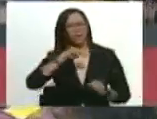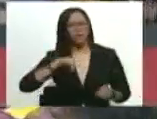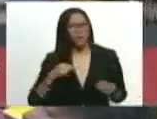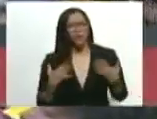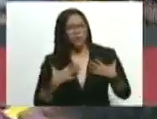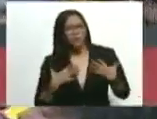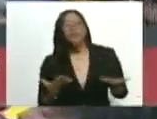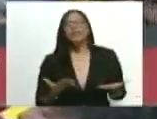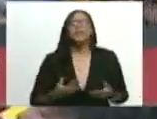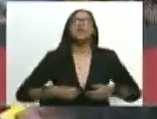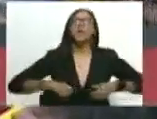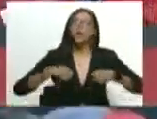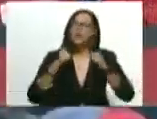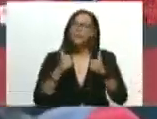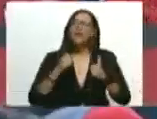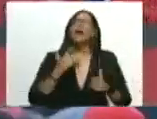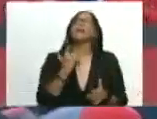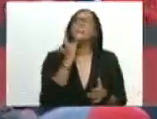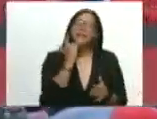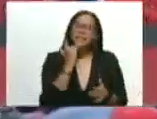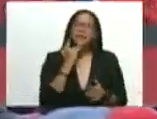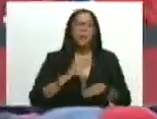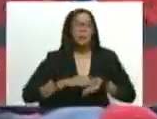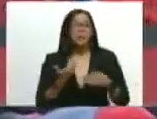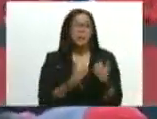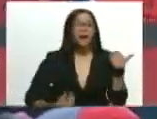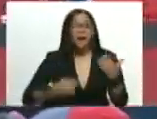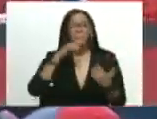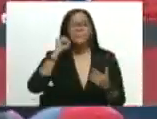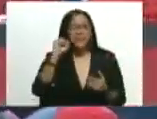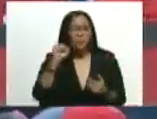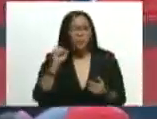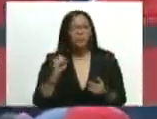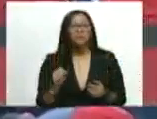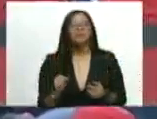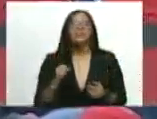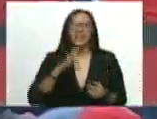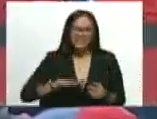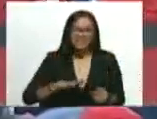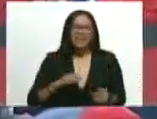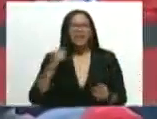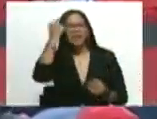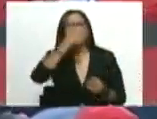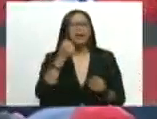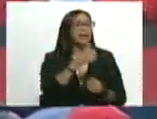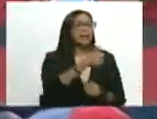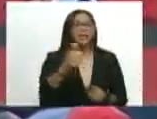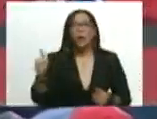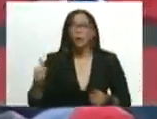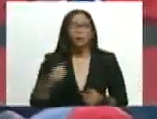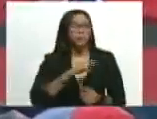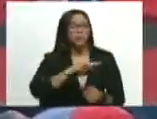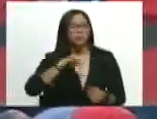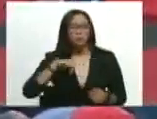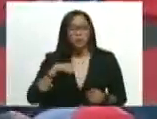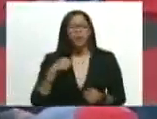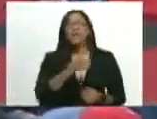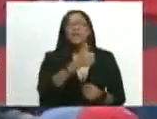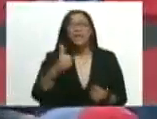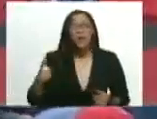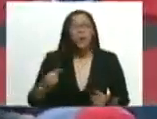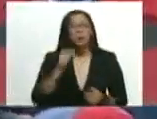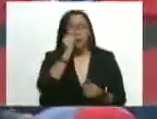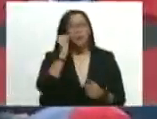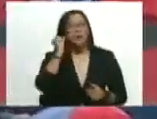sobre todo con la valentía porque en el presidente Nicolás Maduro está el rostro de cada uno de nosotros de cada una de